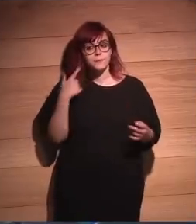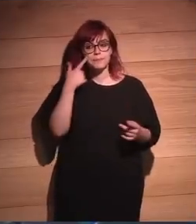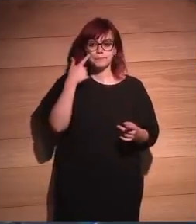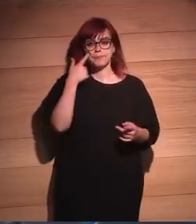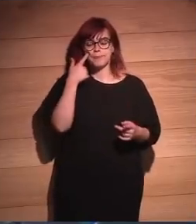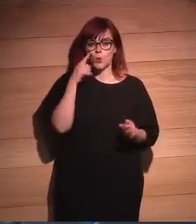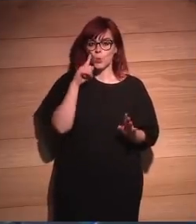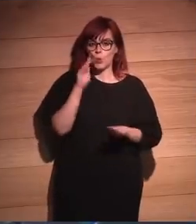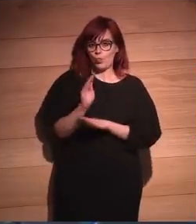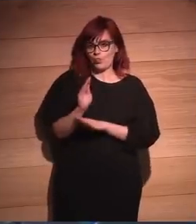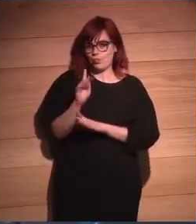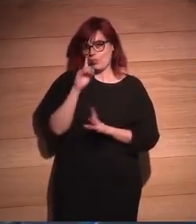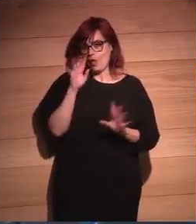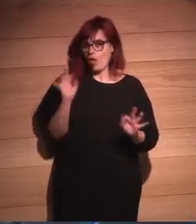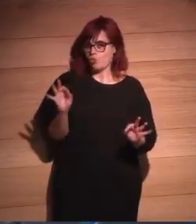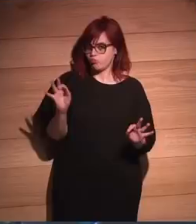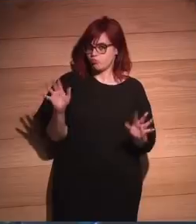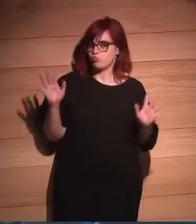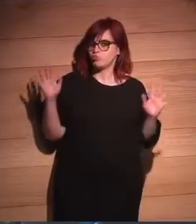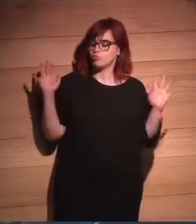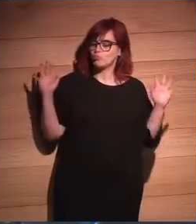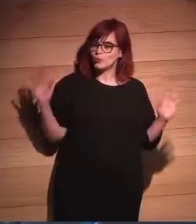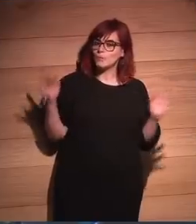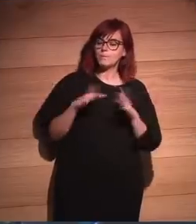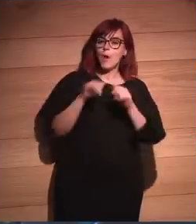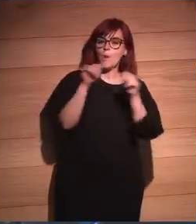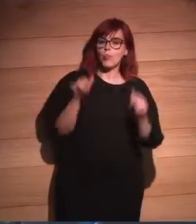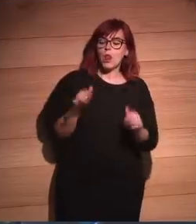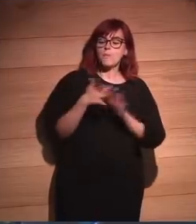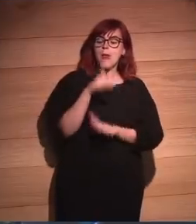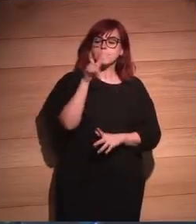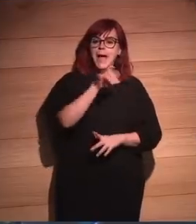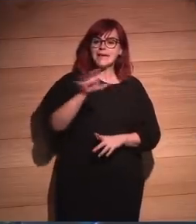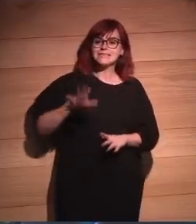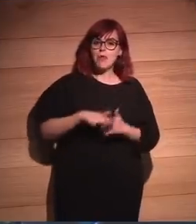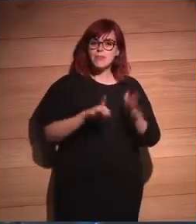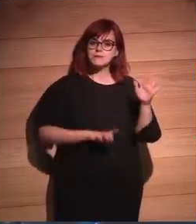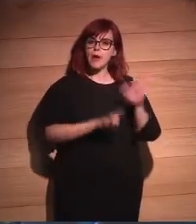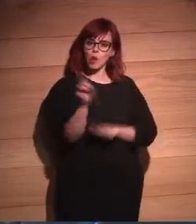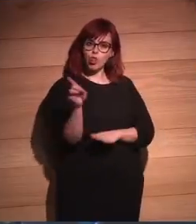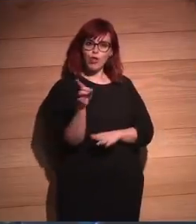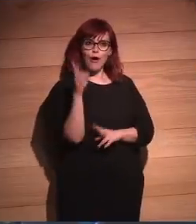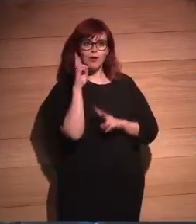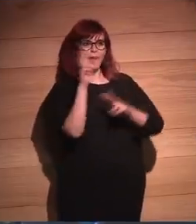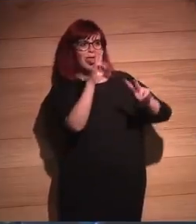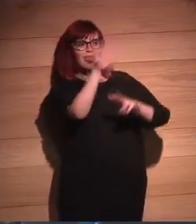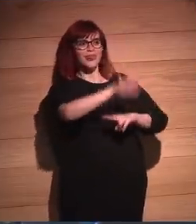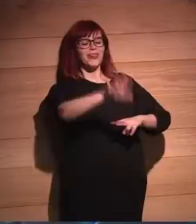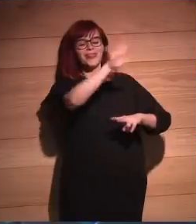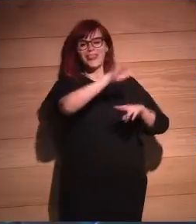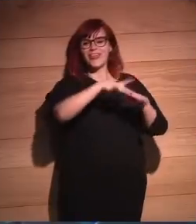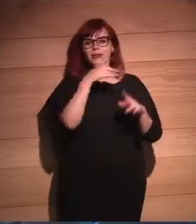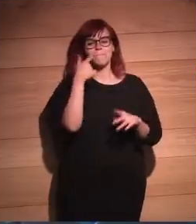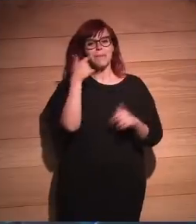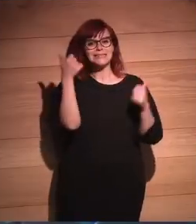alertas porque ya hemos dejado de ser ese modelo para los países en desarrollo, que iba asociado, no nos engañemos, menos a nuestros